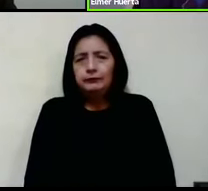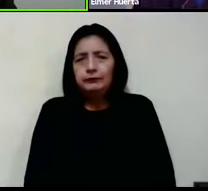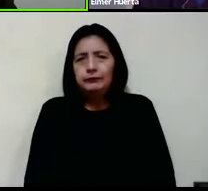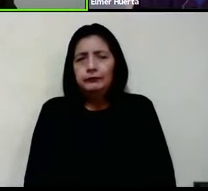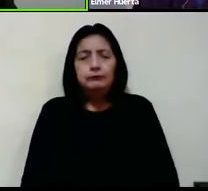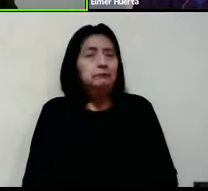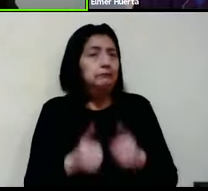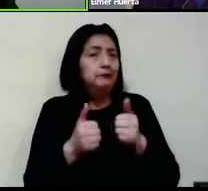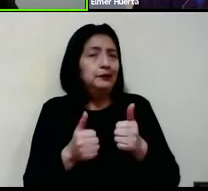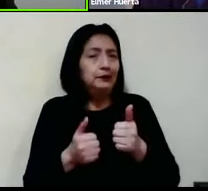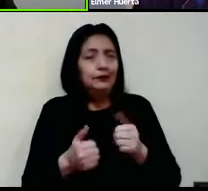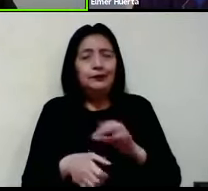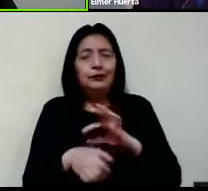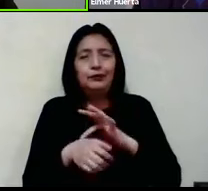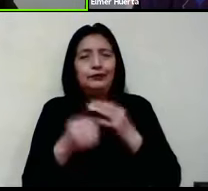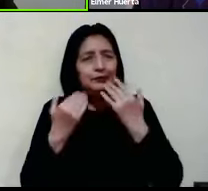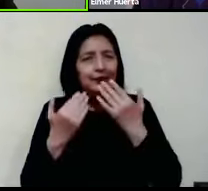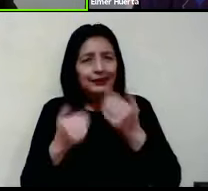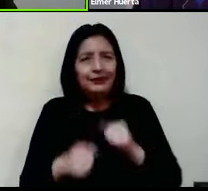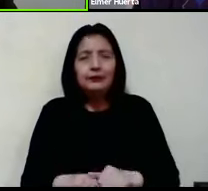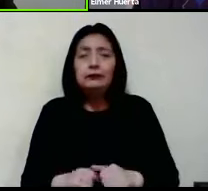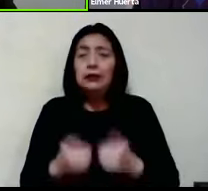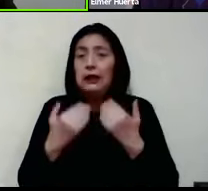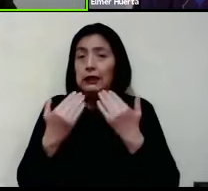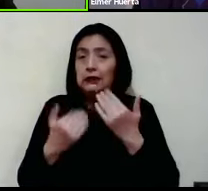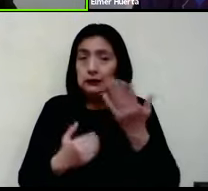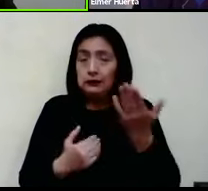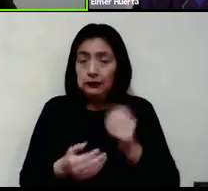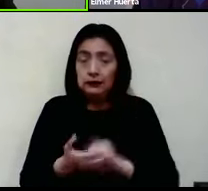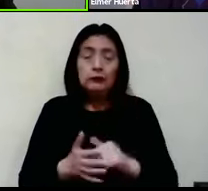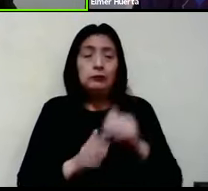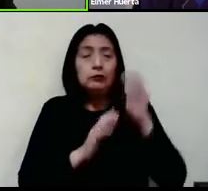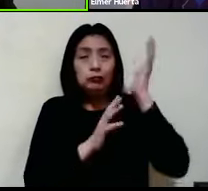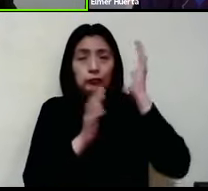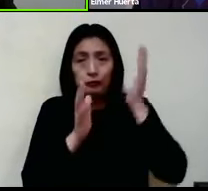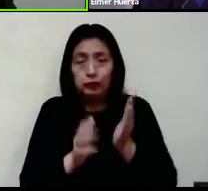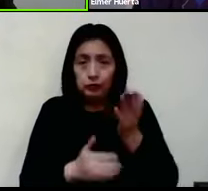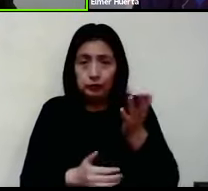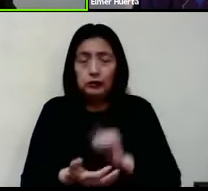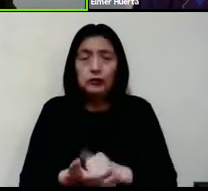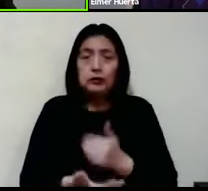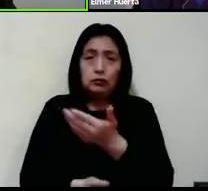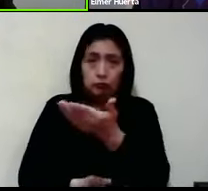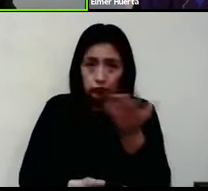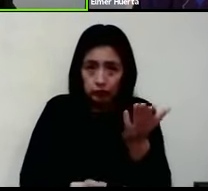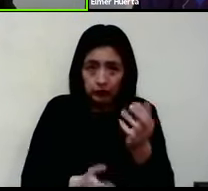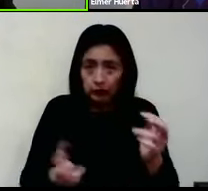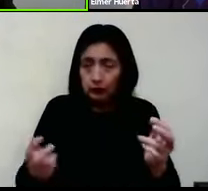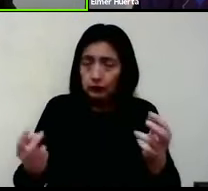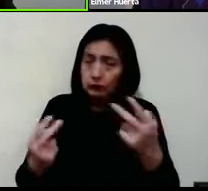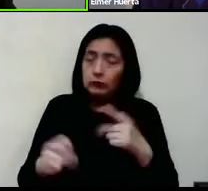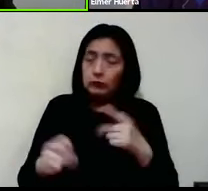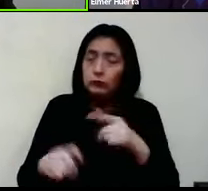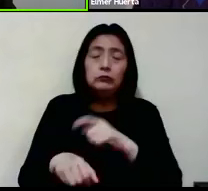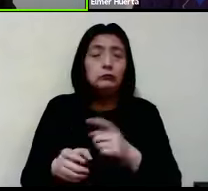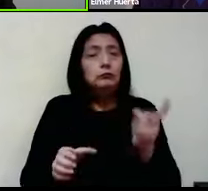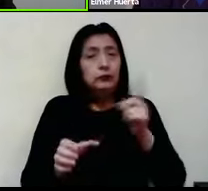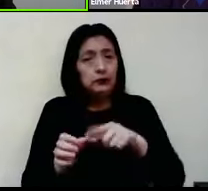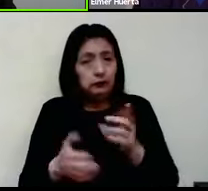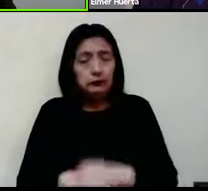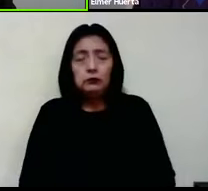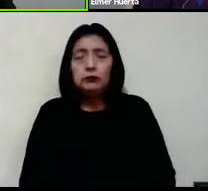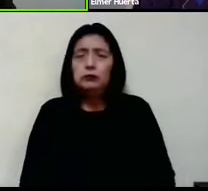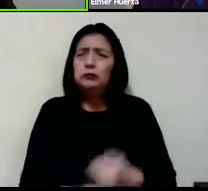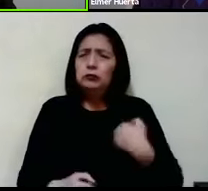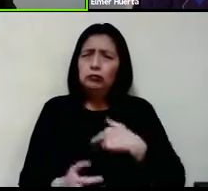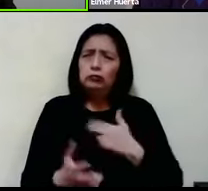Muy bien, doctor, muchísimas gracias. Agradecemos a nuestro expositor y a ustedes nuevamente por su tiempo y participación.